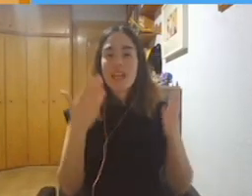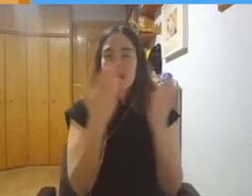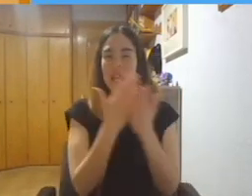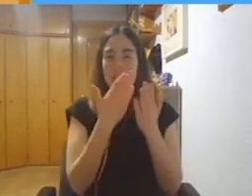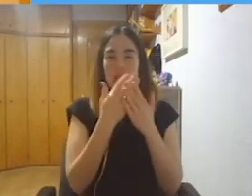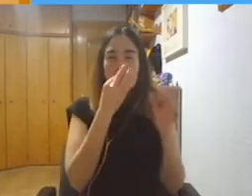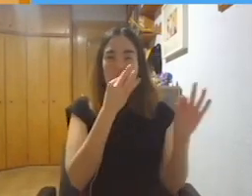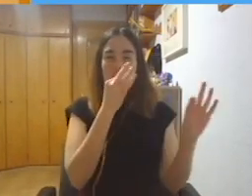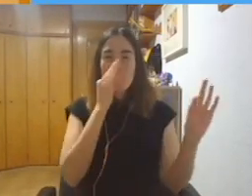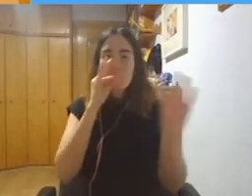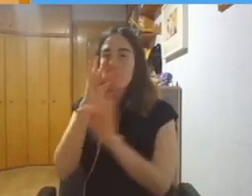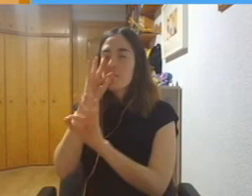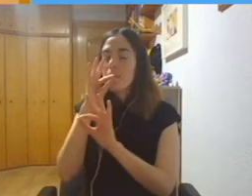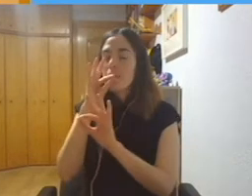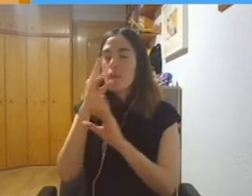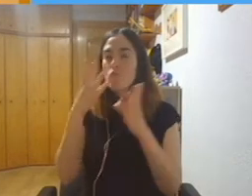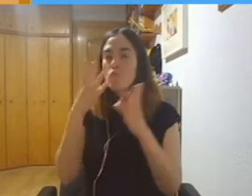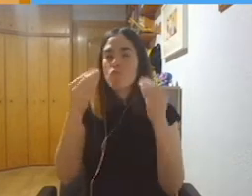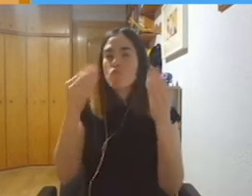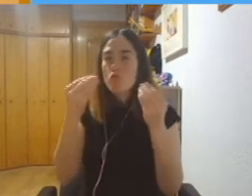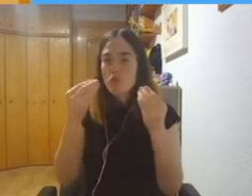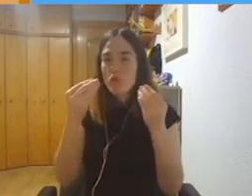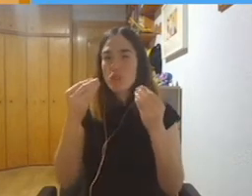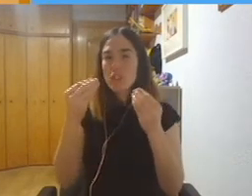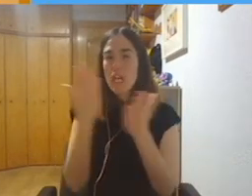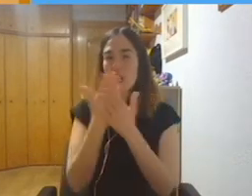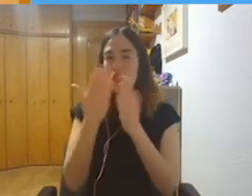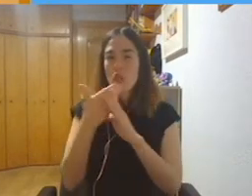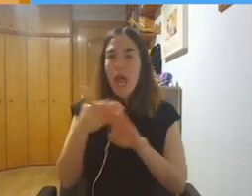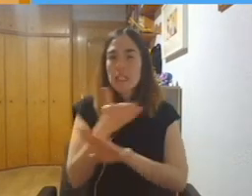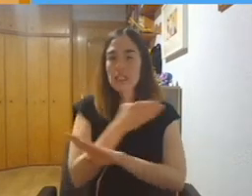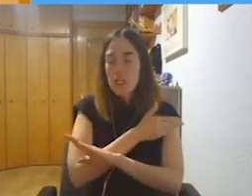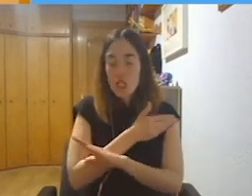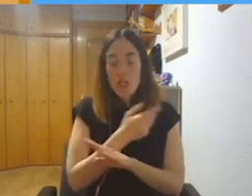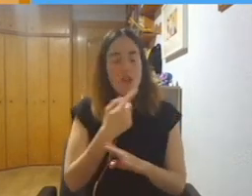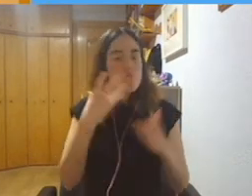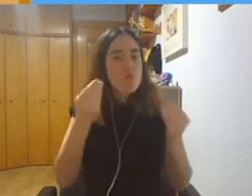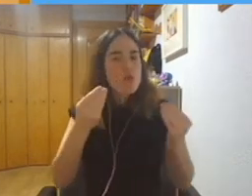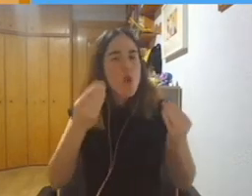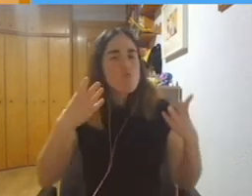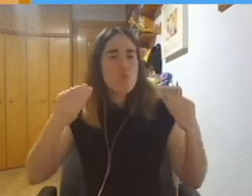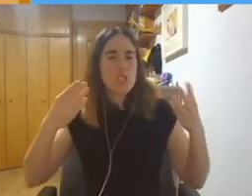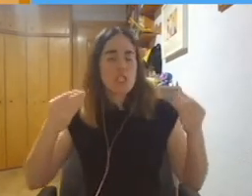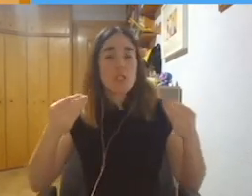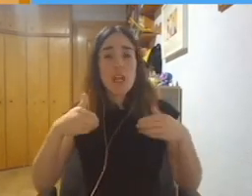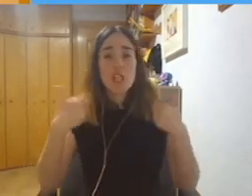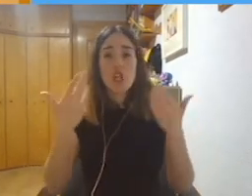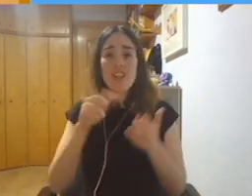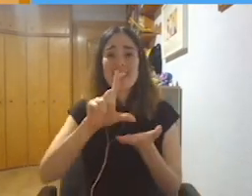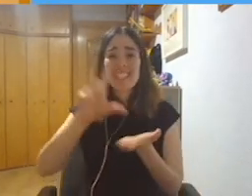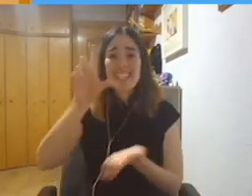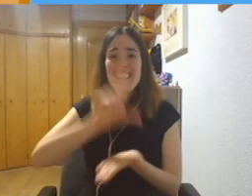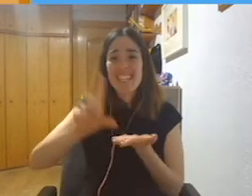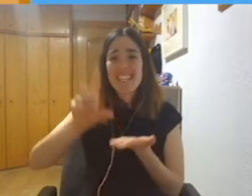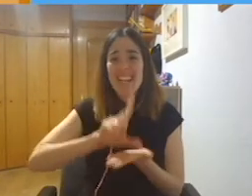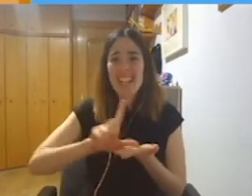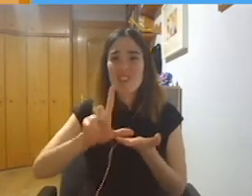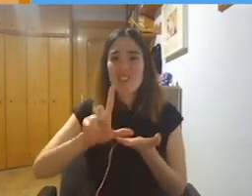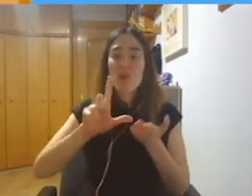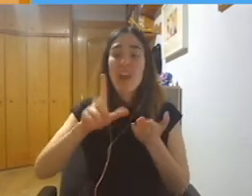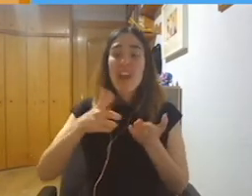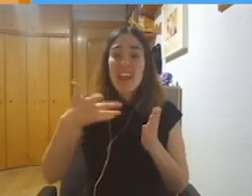de muchos estudios anteriores, y muchos es muchísimos. La literatura que hay sobre